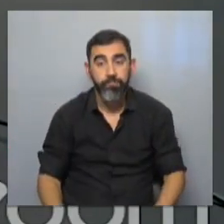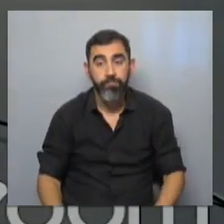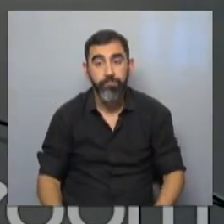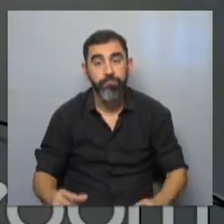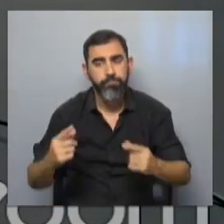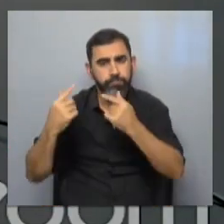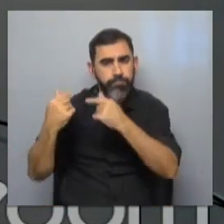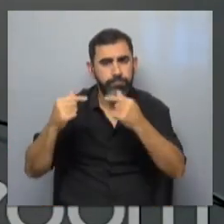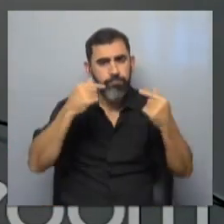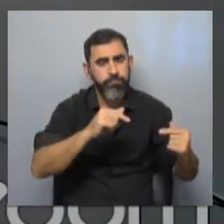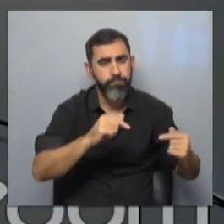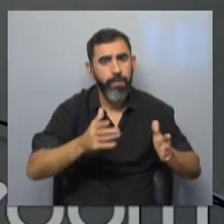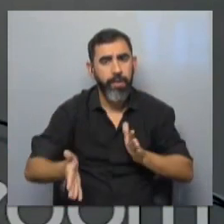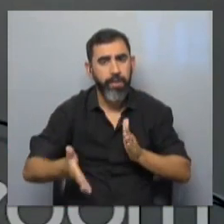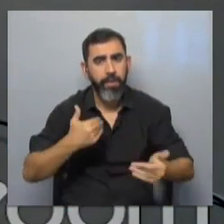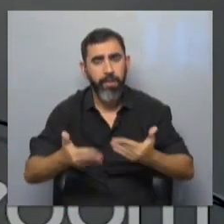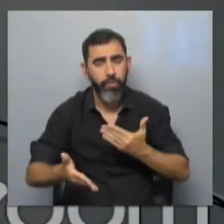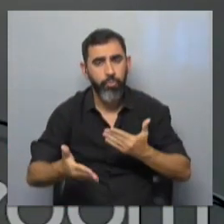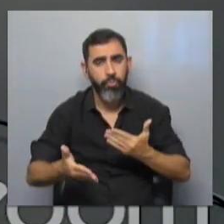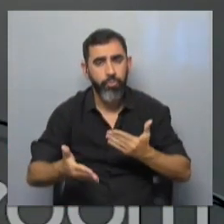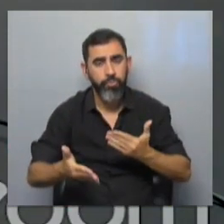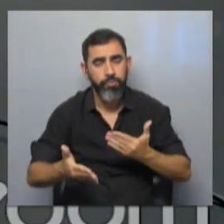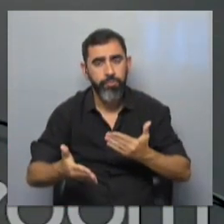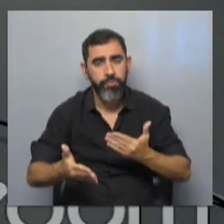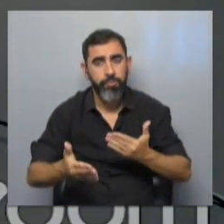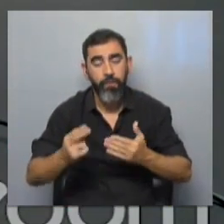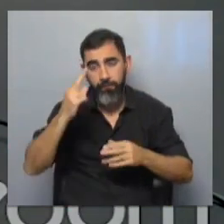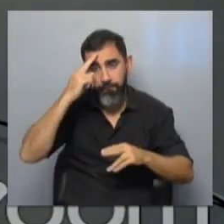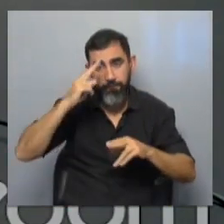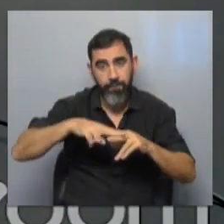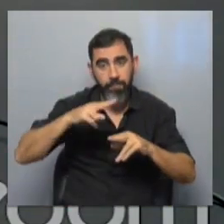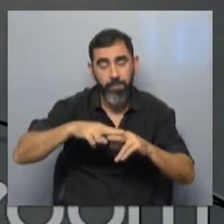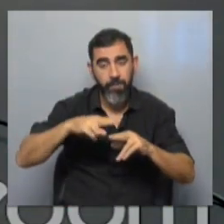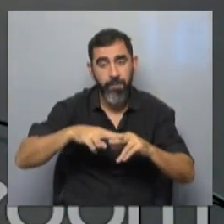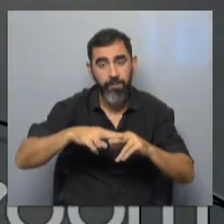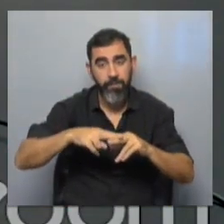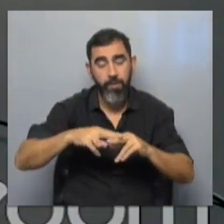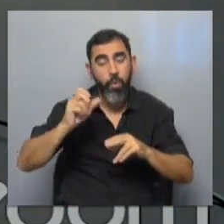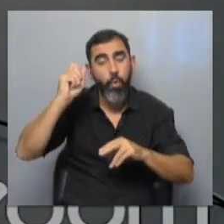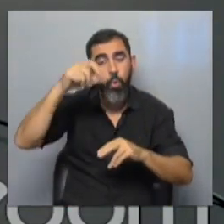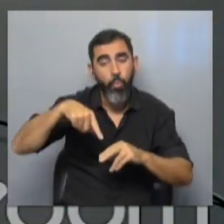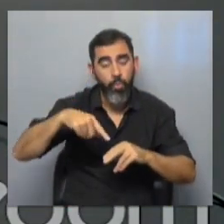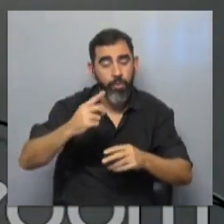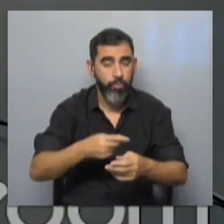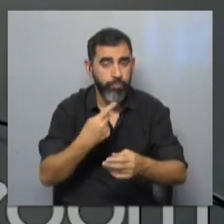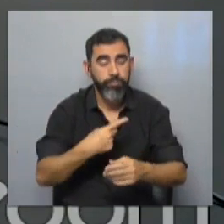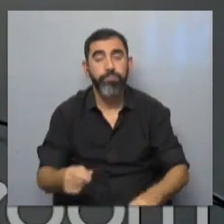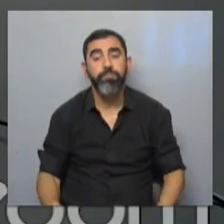las diferencias de género en la prevalencia de las patologías más comunes y más